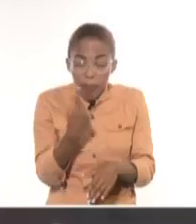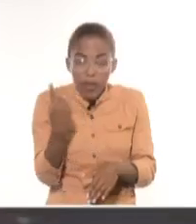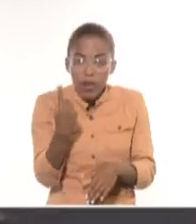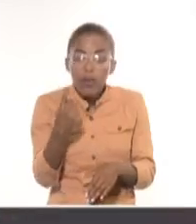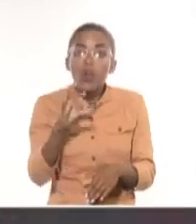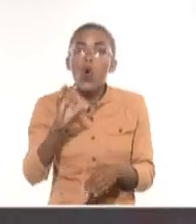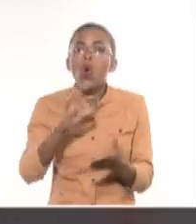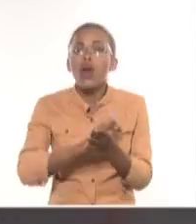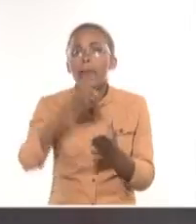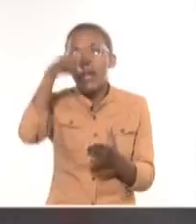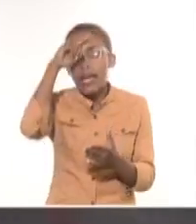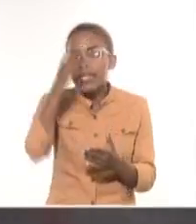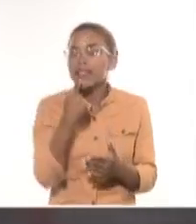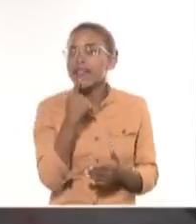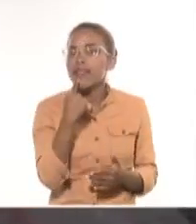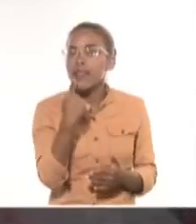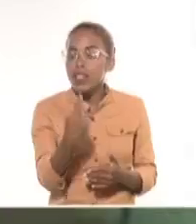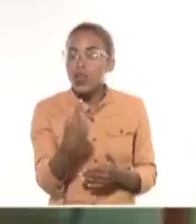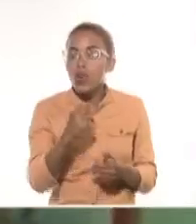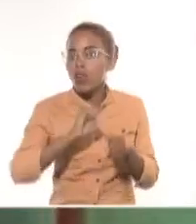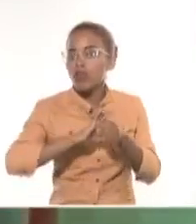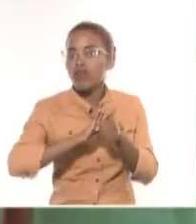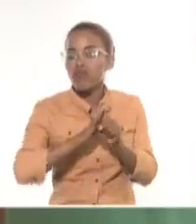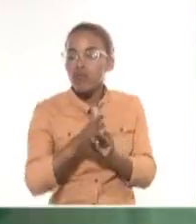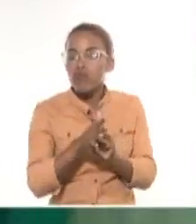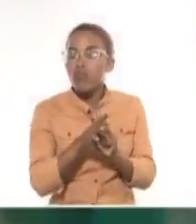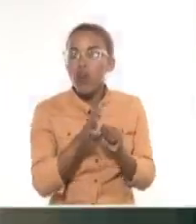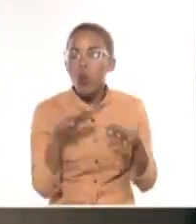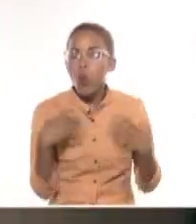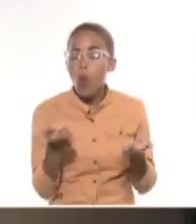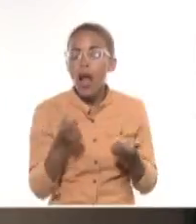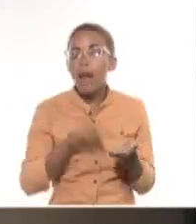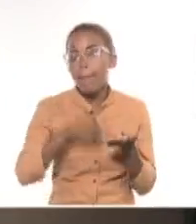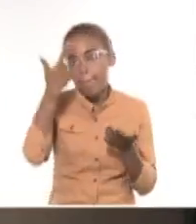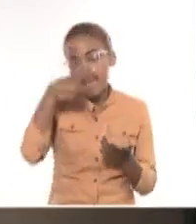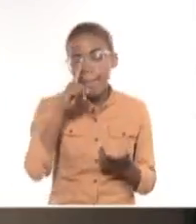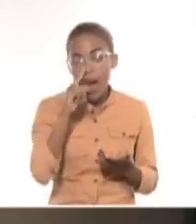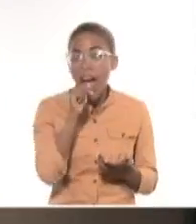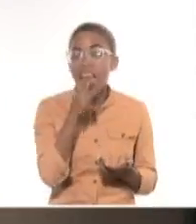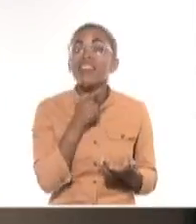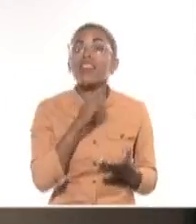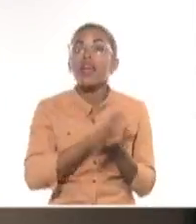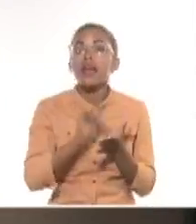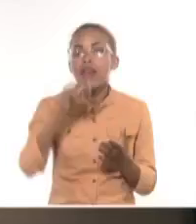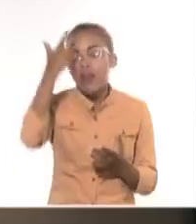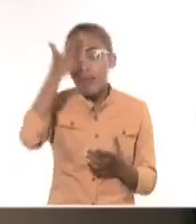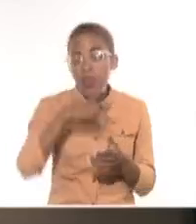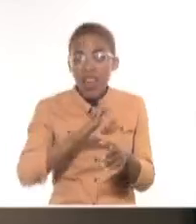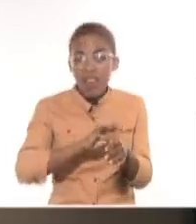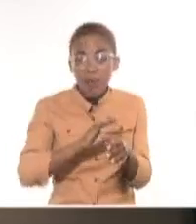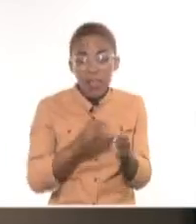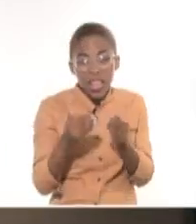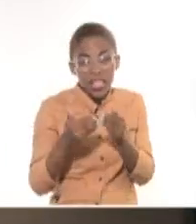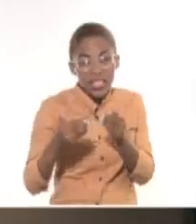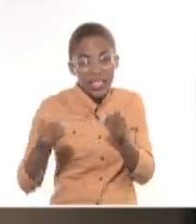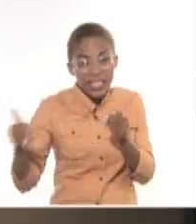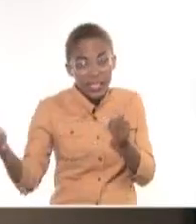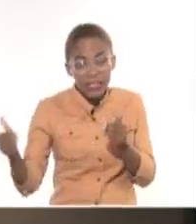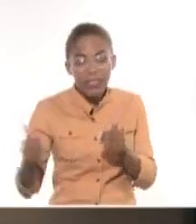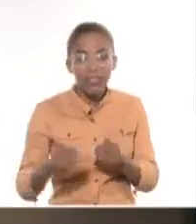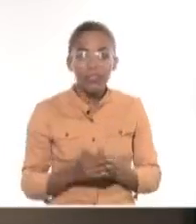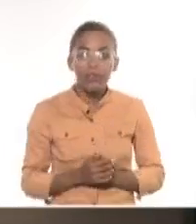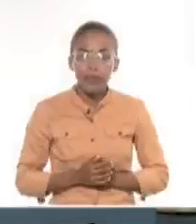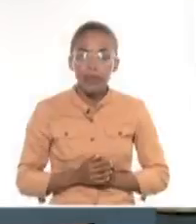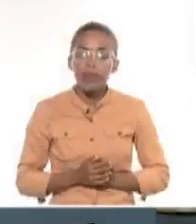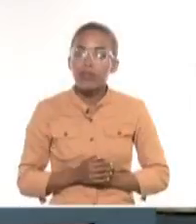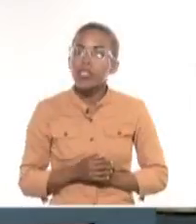de la Salud, declaró como pandemia la COVID. El director general de la Organización Mundial de la Salud declaró esta enfermedad como una pandemia,